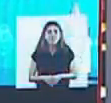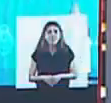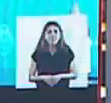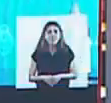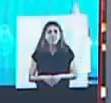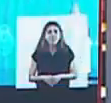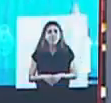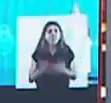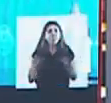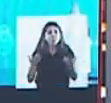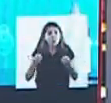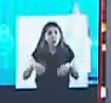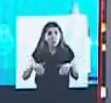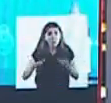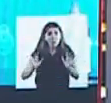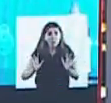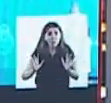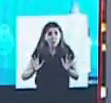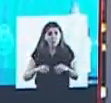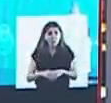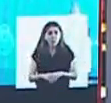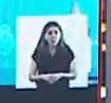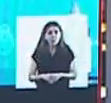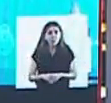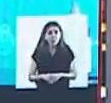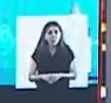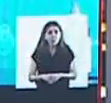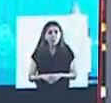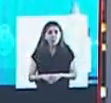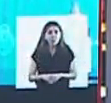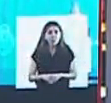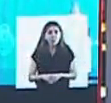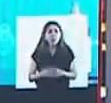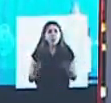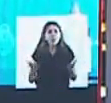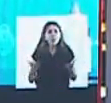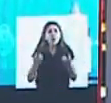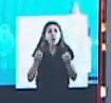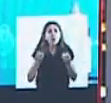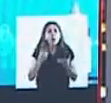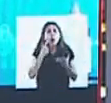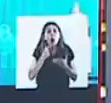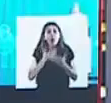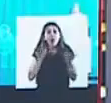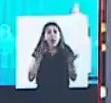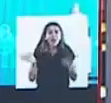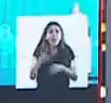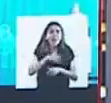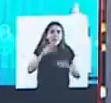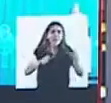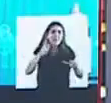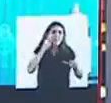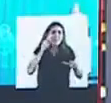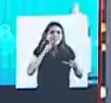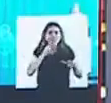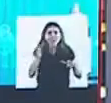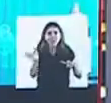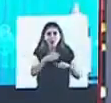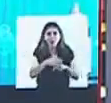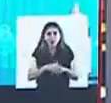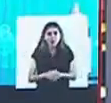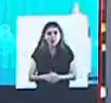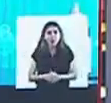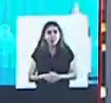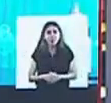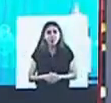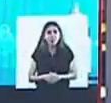no circule, y así se evitan muertes. Pero ahí viene una tercera cosa, y es la que estamos aprendiendo de manera cruel en estos días,